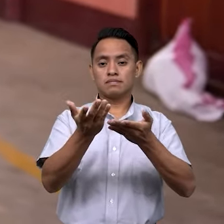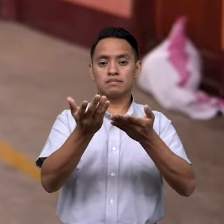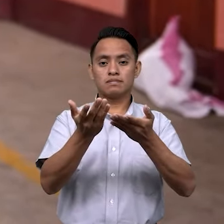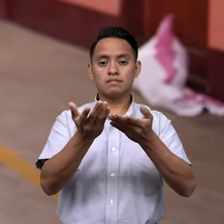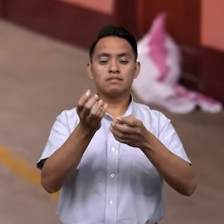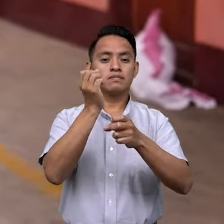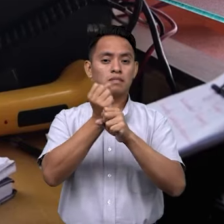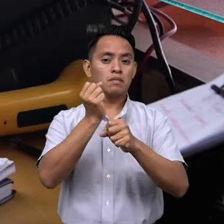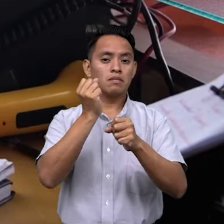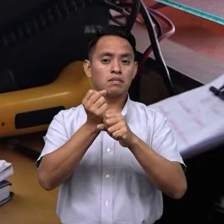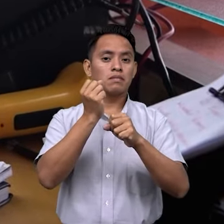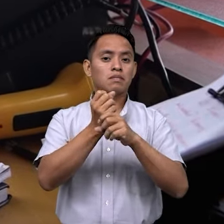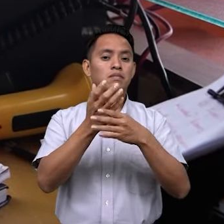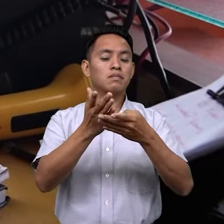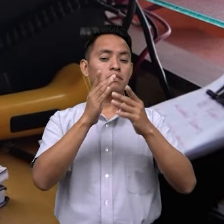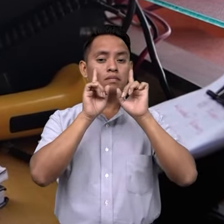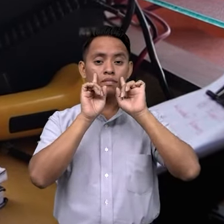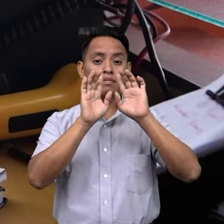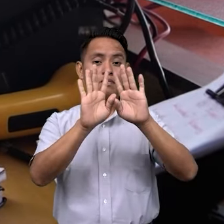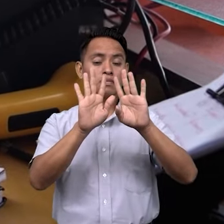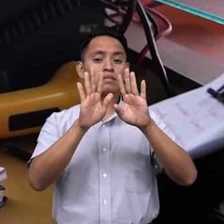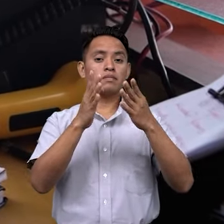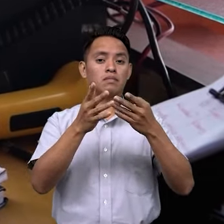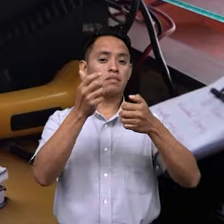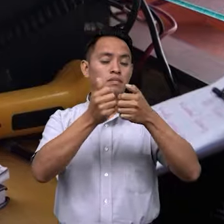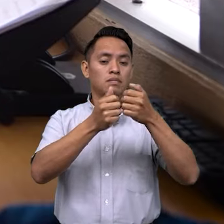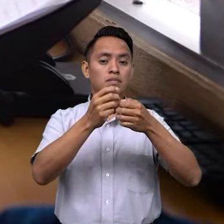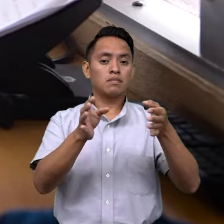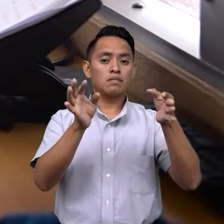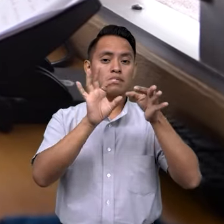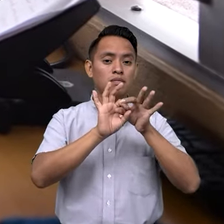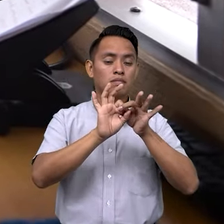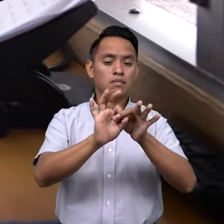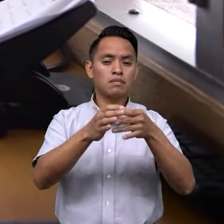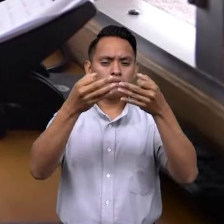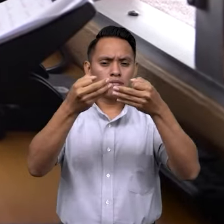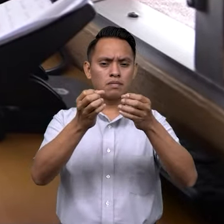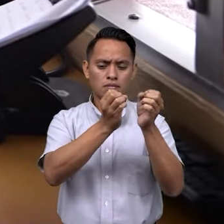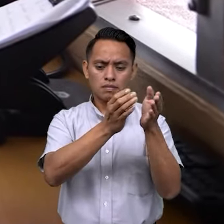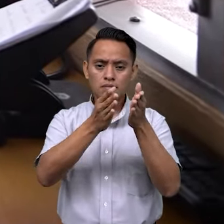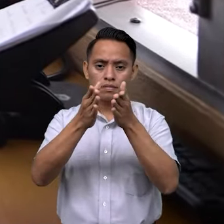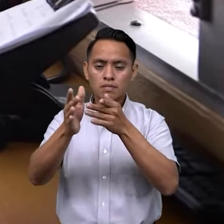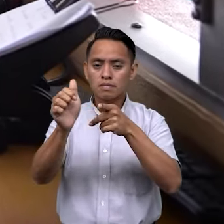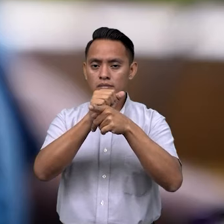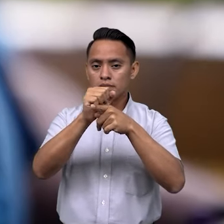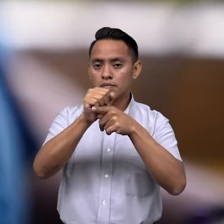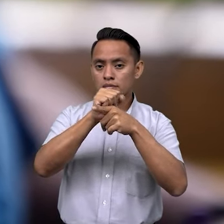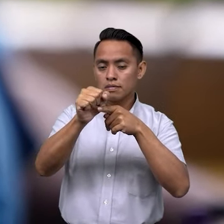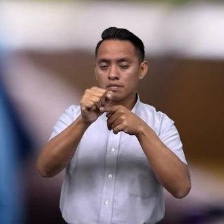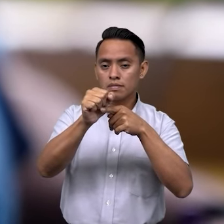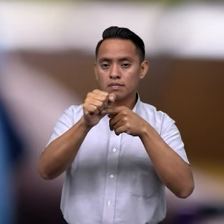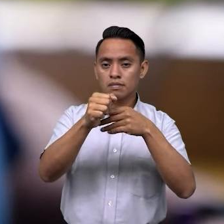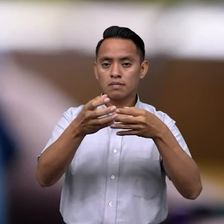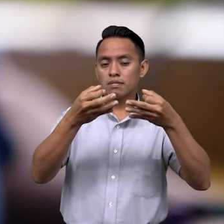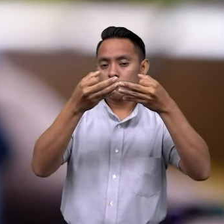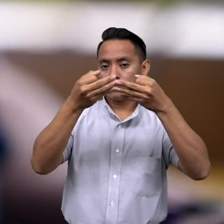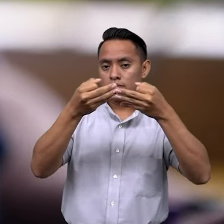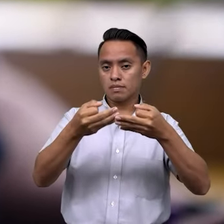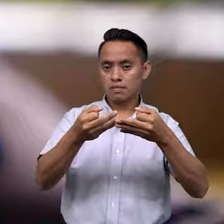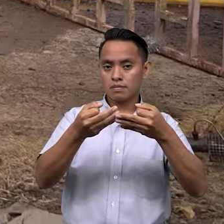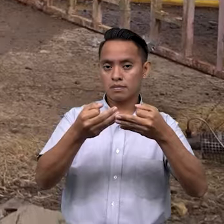El trabajo en gestión de riesgo ha venido acompañado de una buena organización y preparación